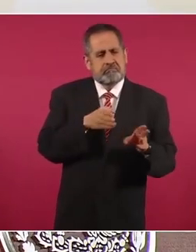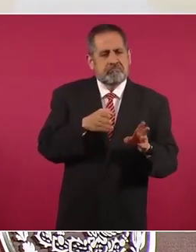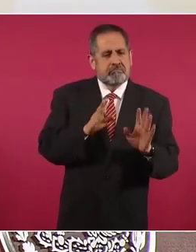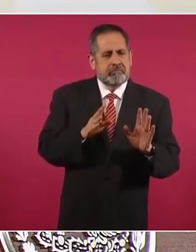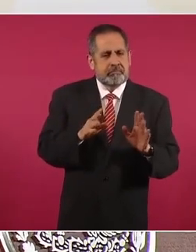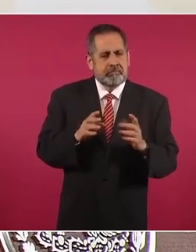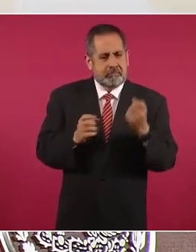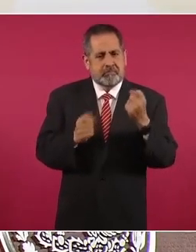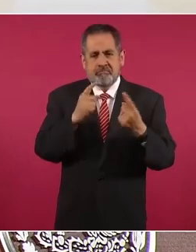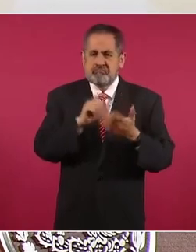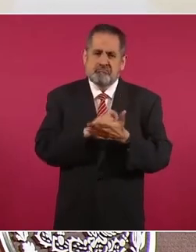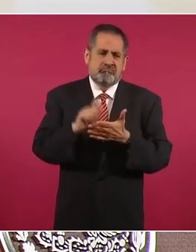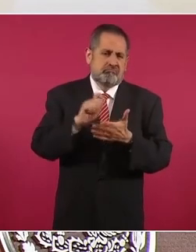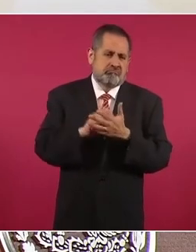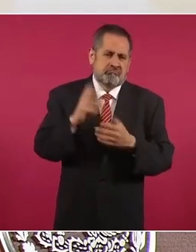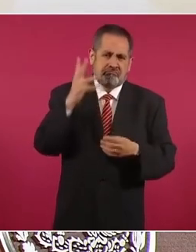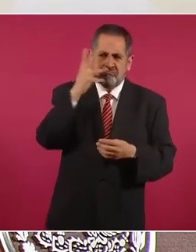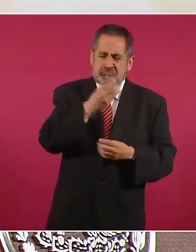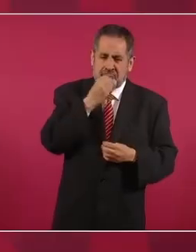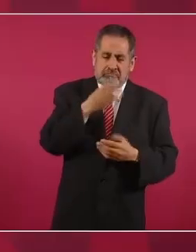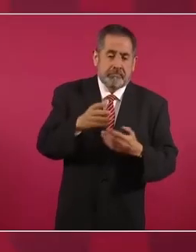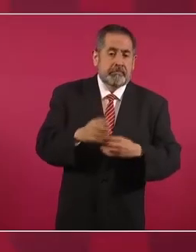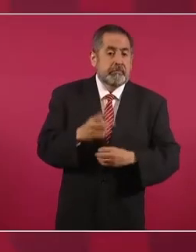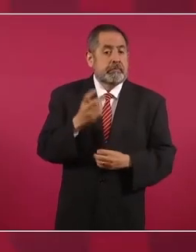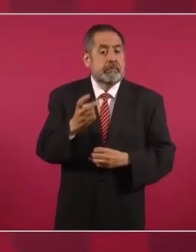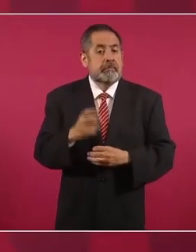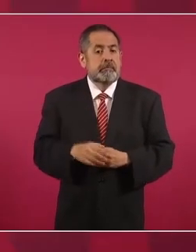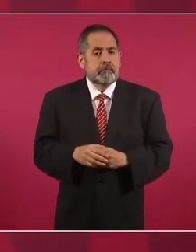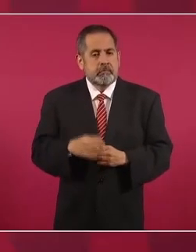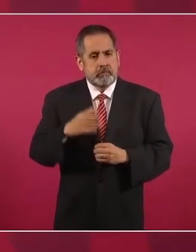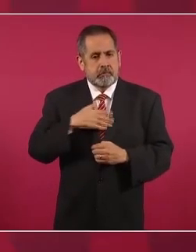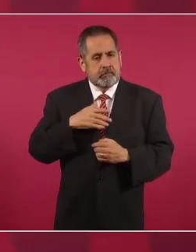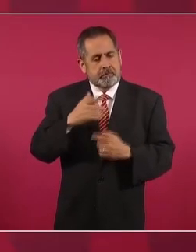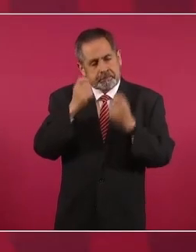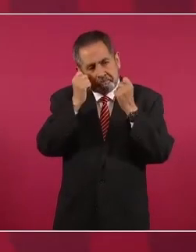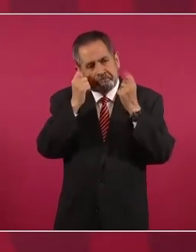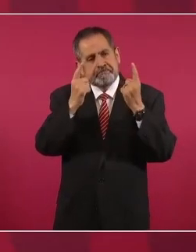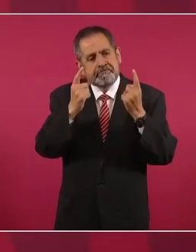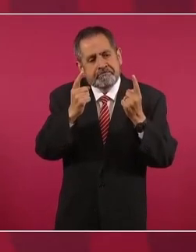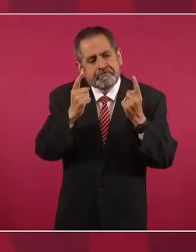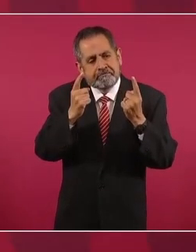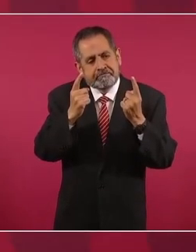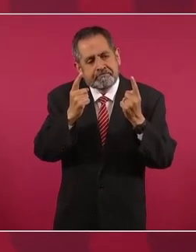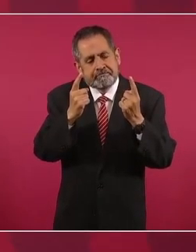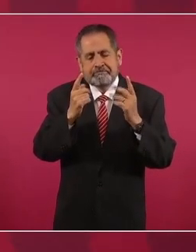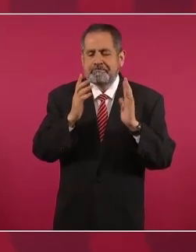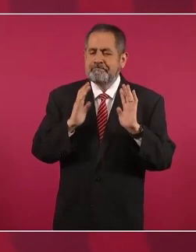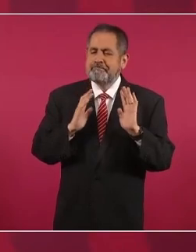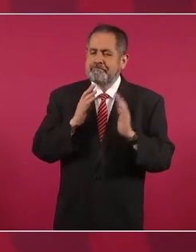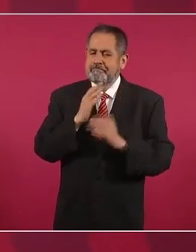tiene unas cosas bellísimas. Por eso lo admiraba